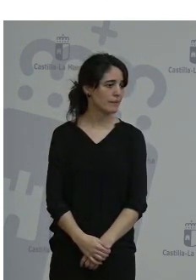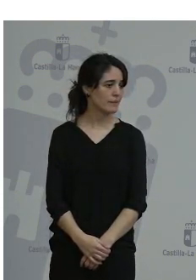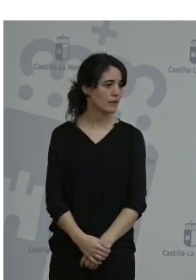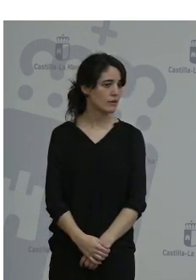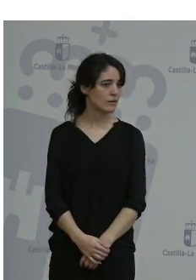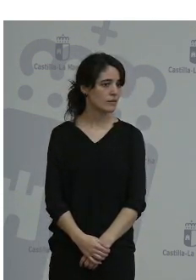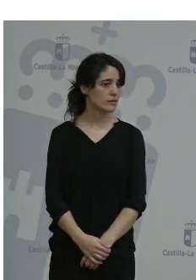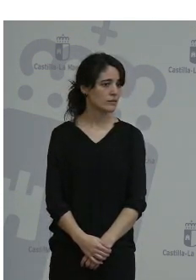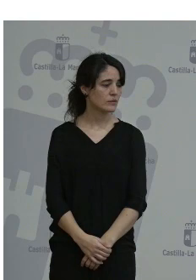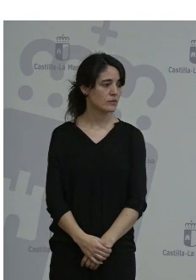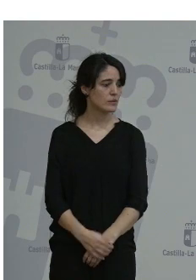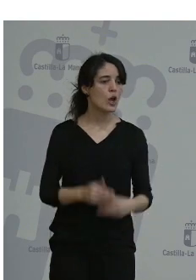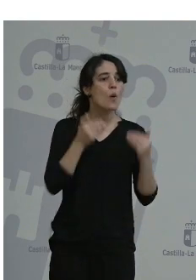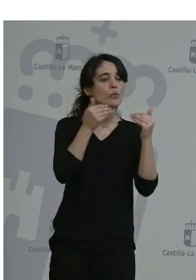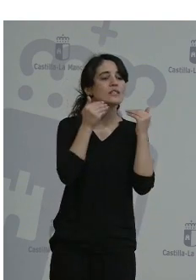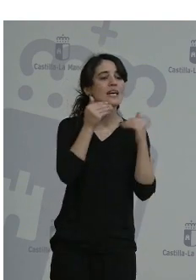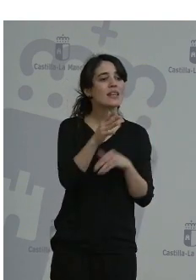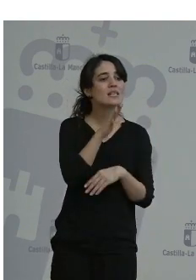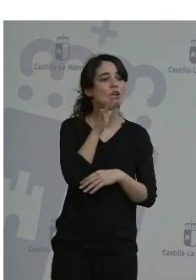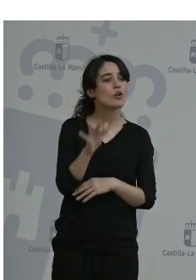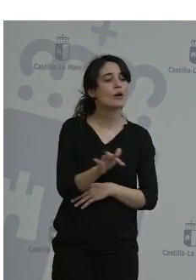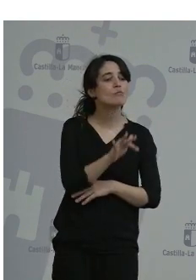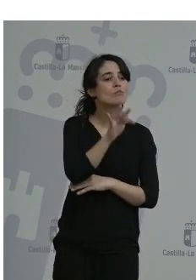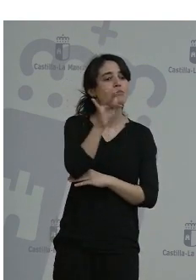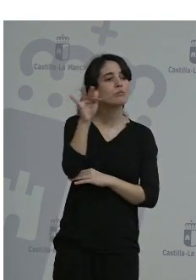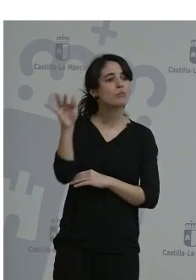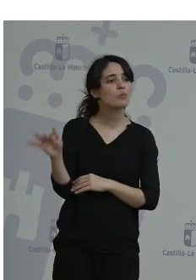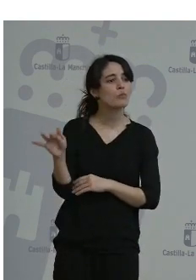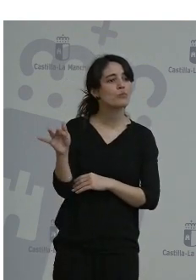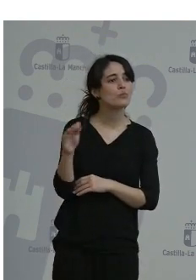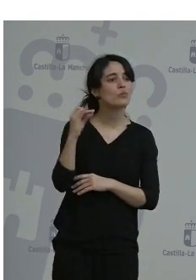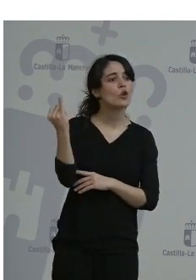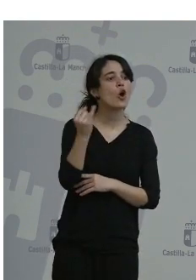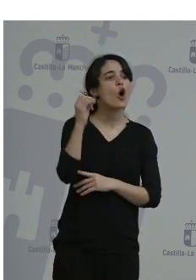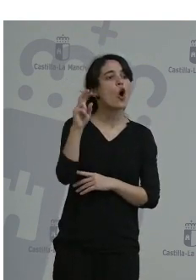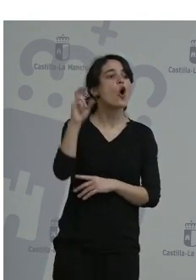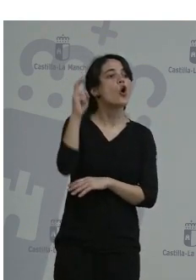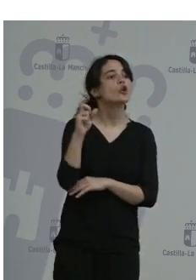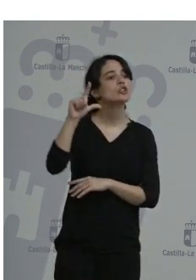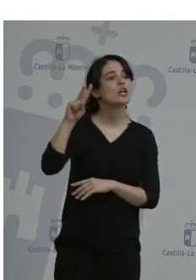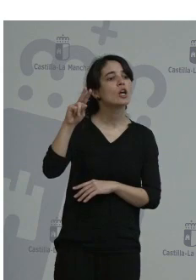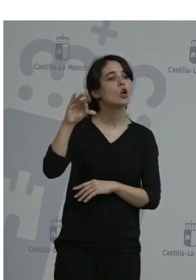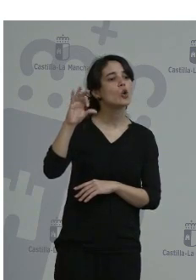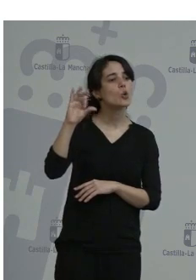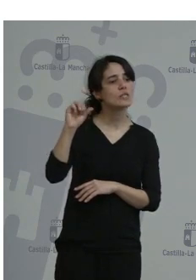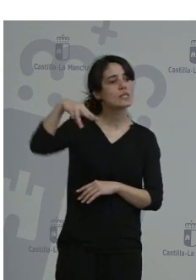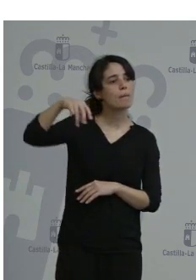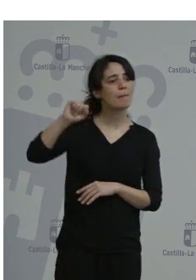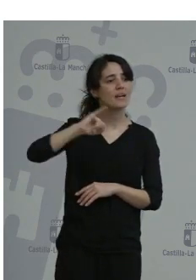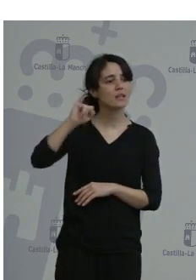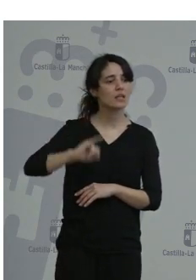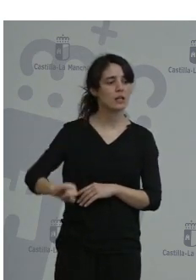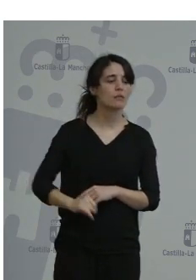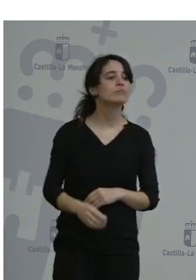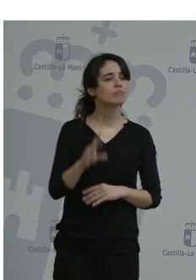Muchas gracias. A continuación, tiene la palabra José Luis Martínez Donoso. Buenos días